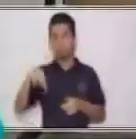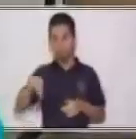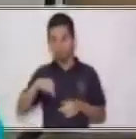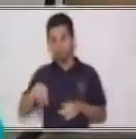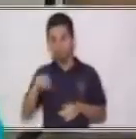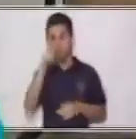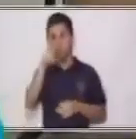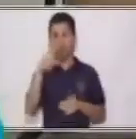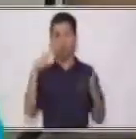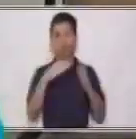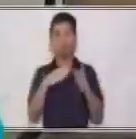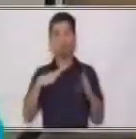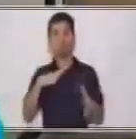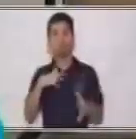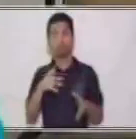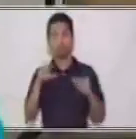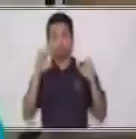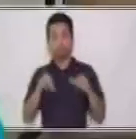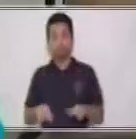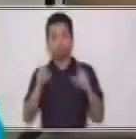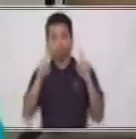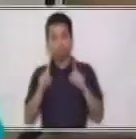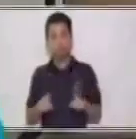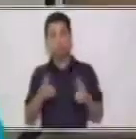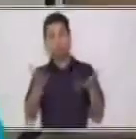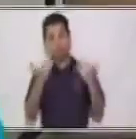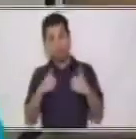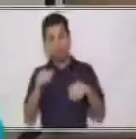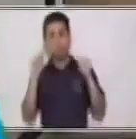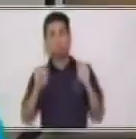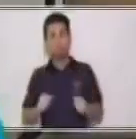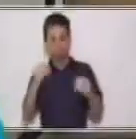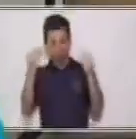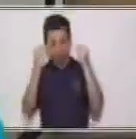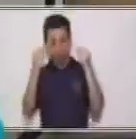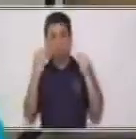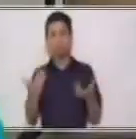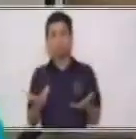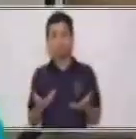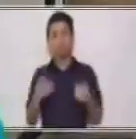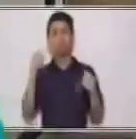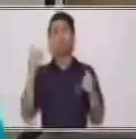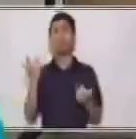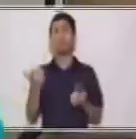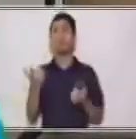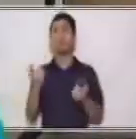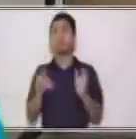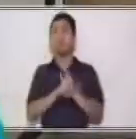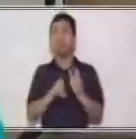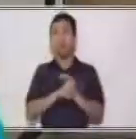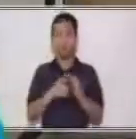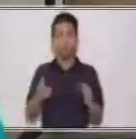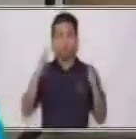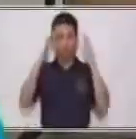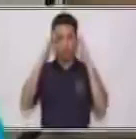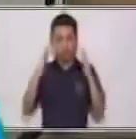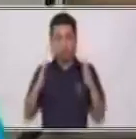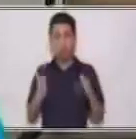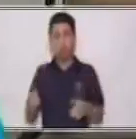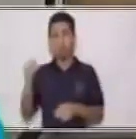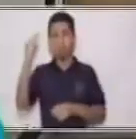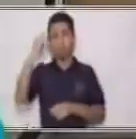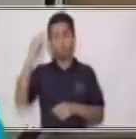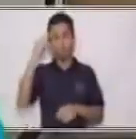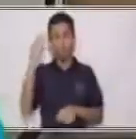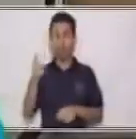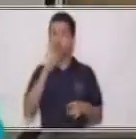con discapacidad, este tema les ayudará a ejercitar habilidades y destrezas como la atención, la